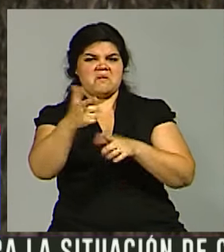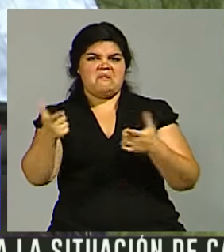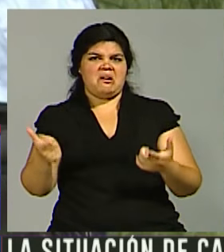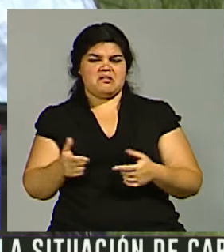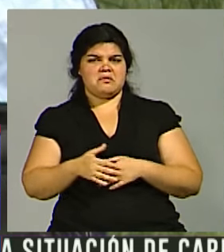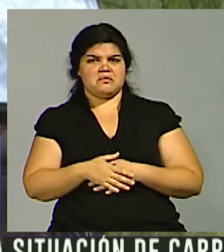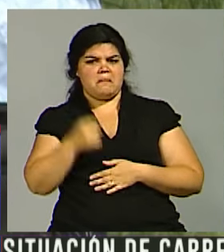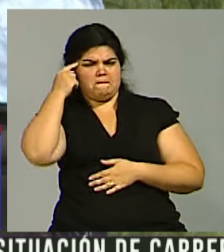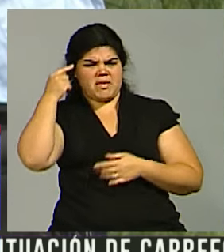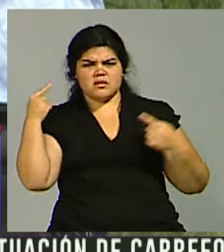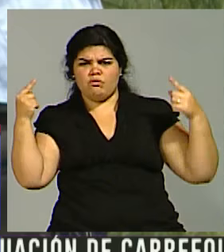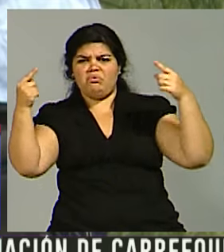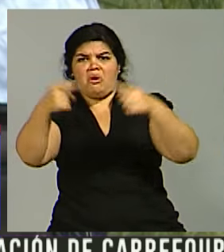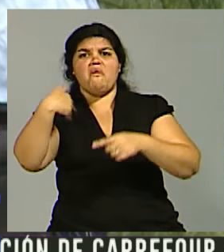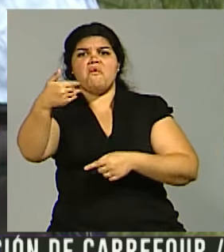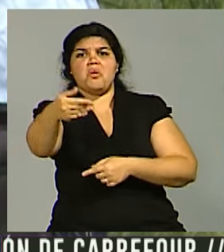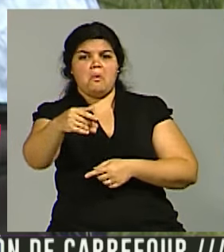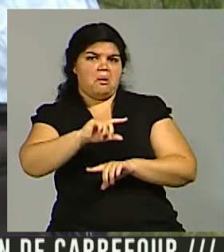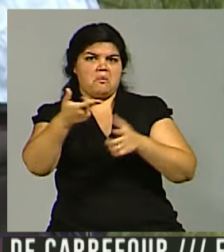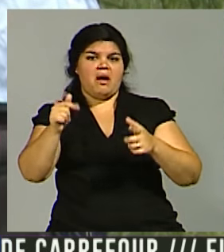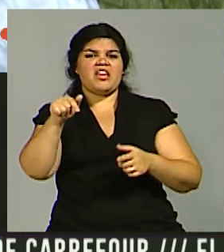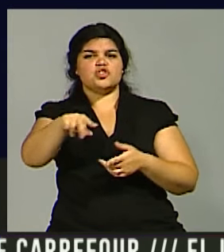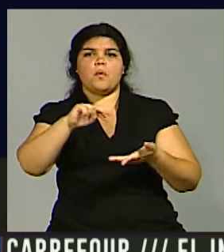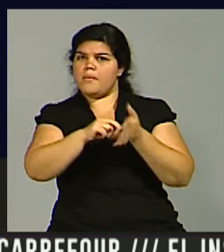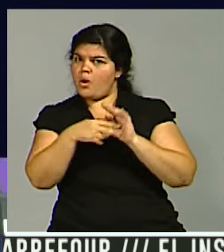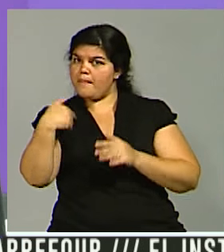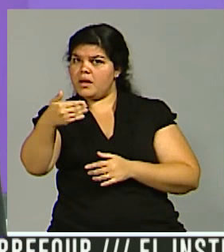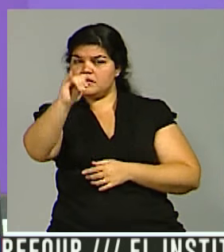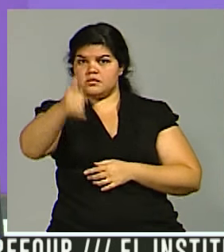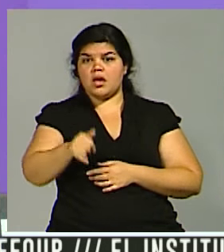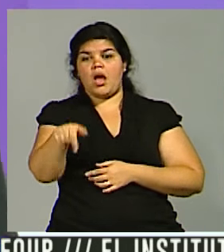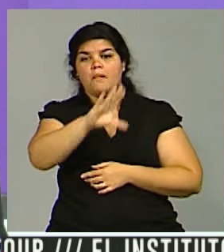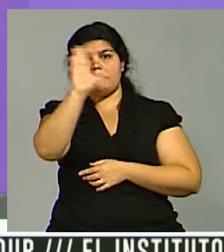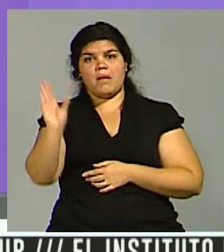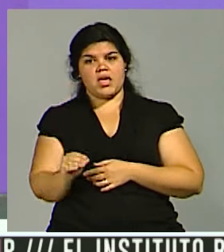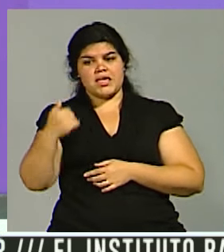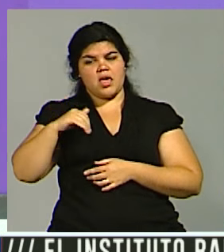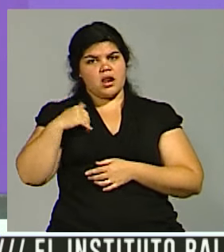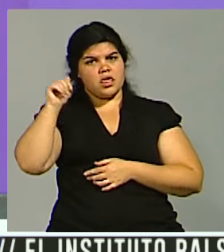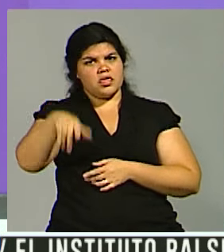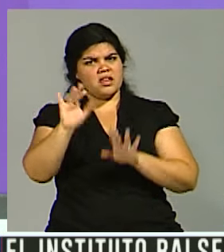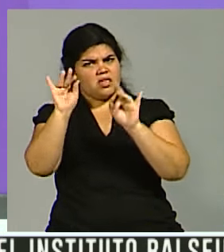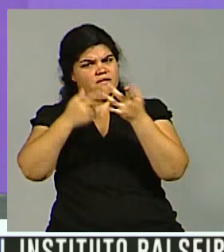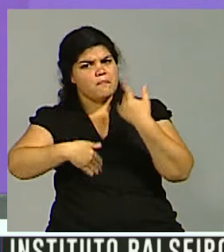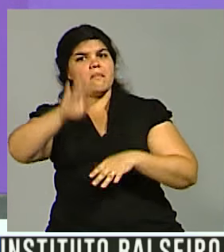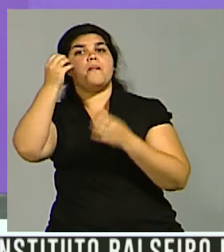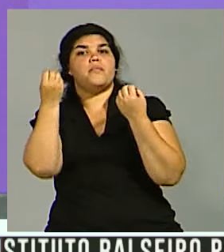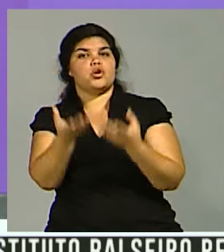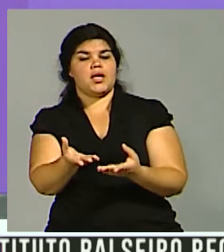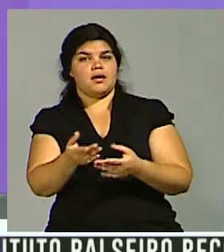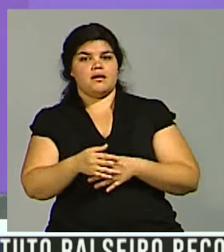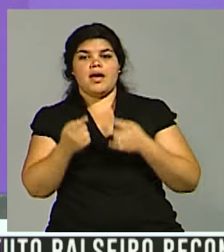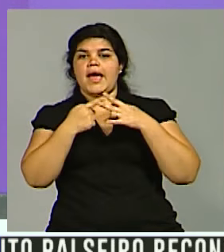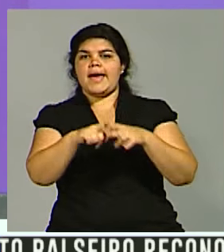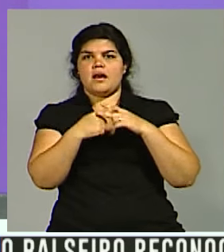plazo, con lo cual termina siendo un problema en el futuro. En nuestro país la situación es un poco más compleja porque tienen muchas más